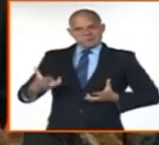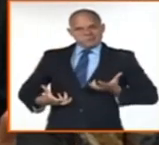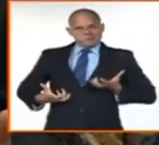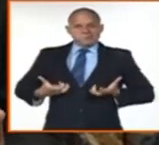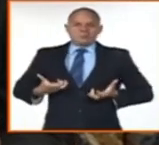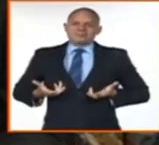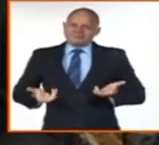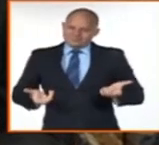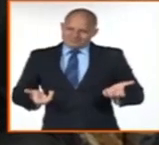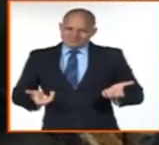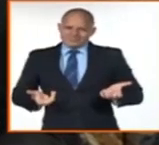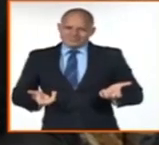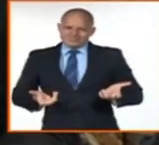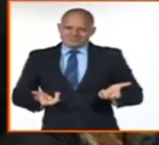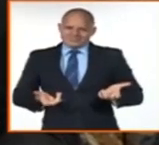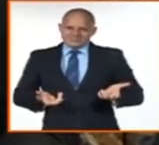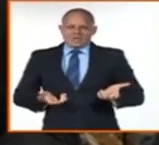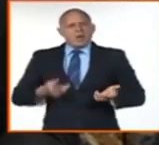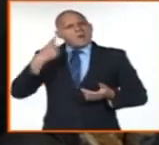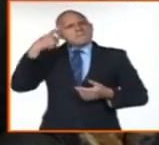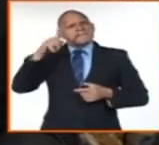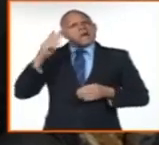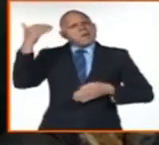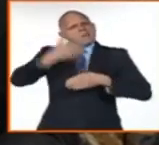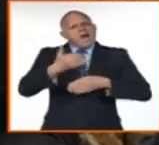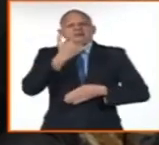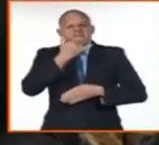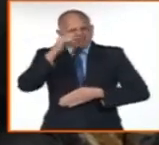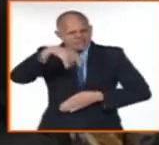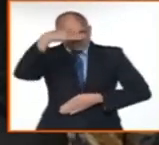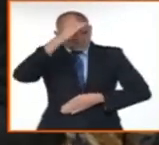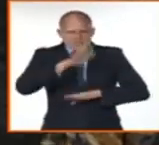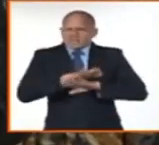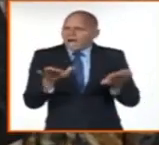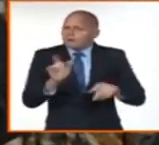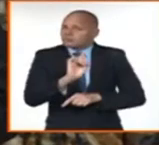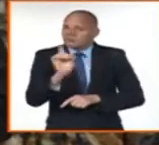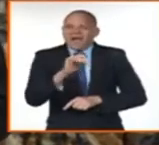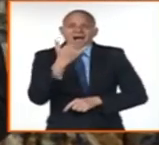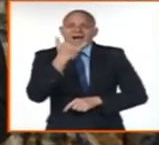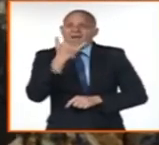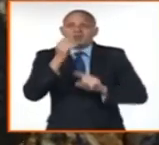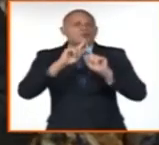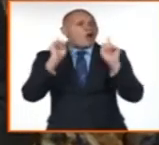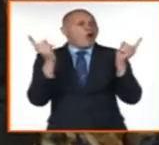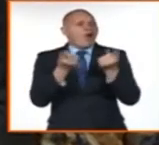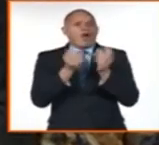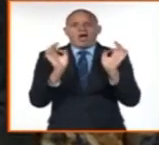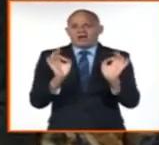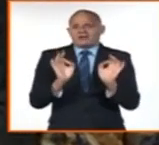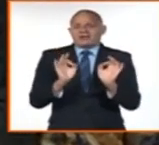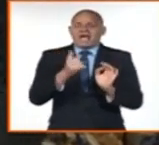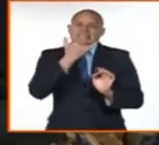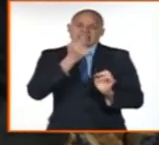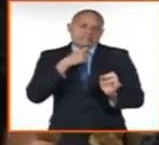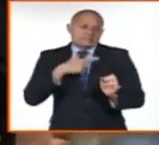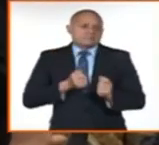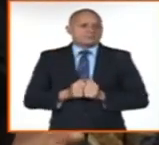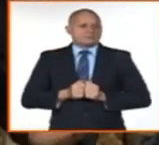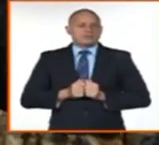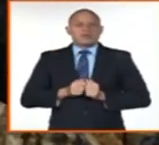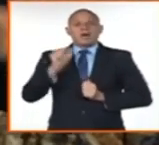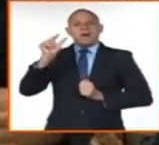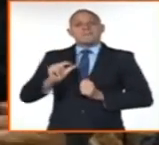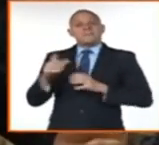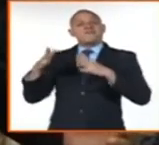contra los americanos, contra los cubanos que viven fuera de Cuba, pero se está recrudeciendo con los europeos y con los ciudadanos de todo el